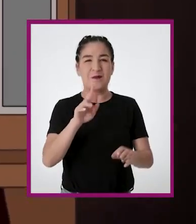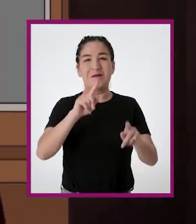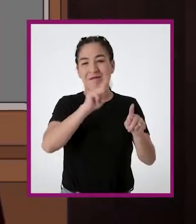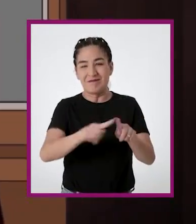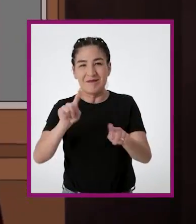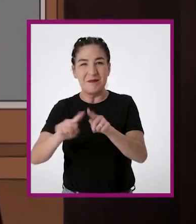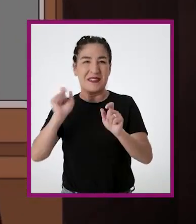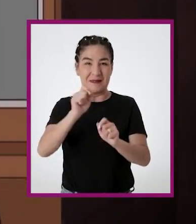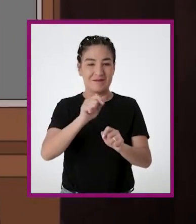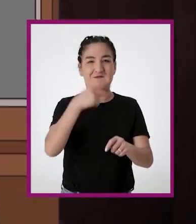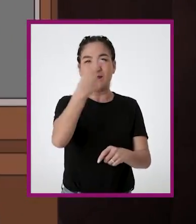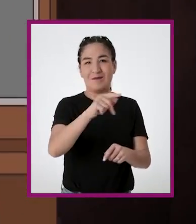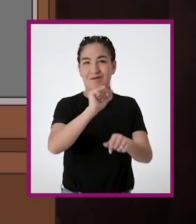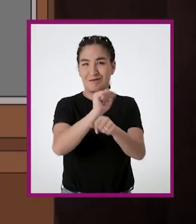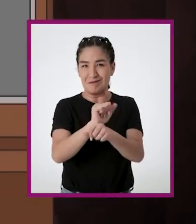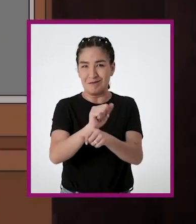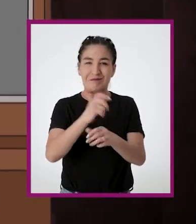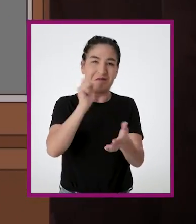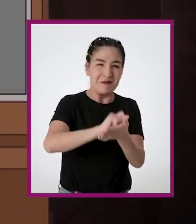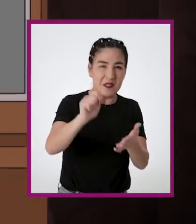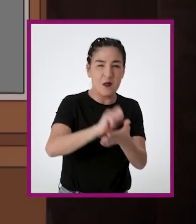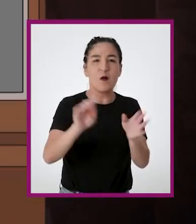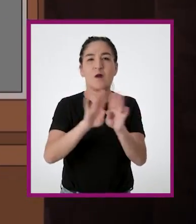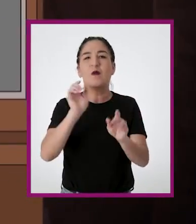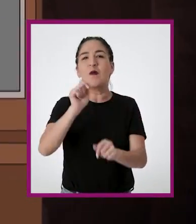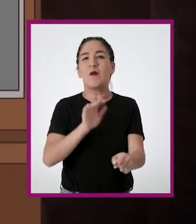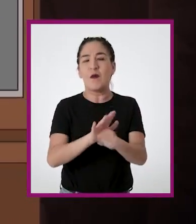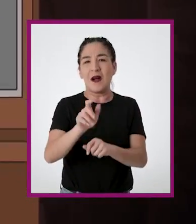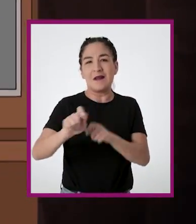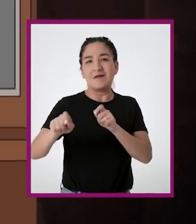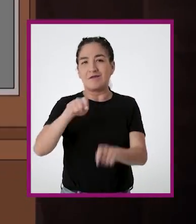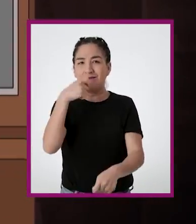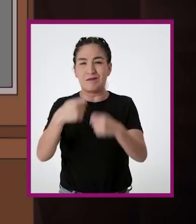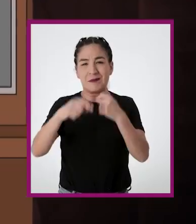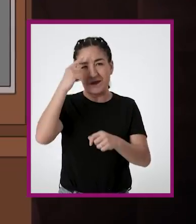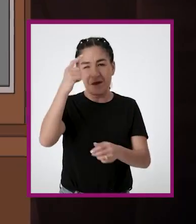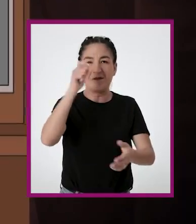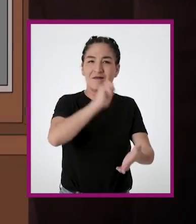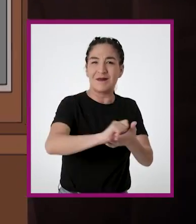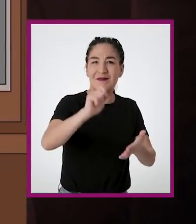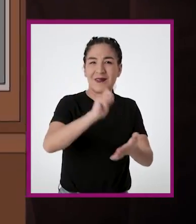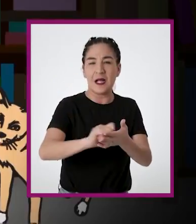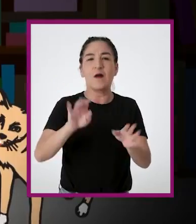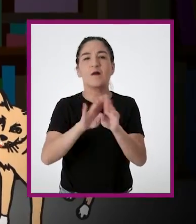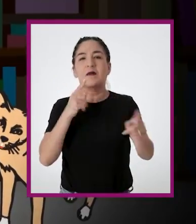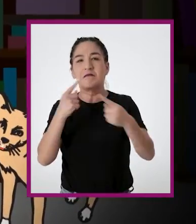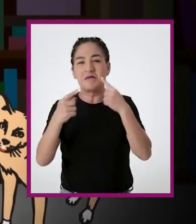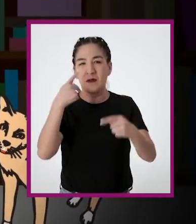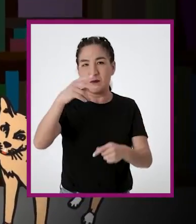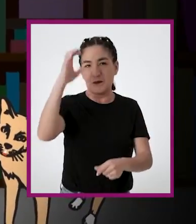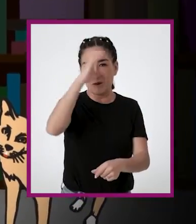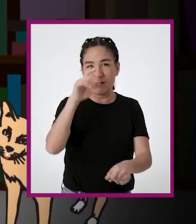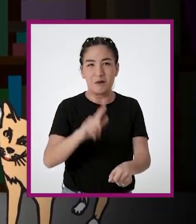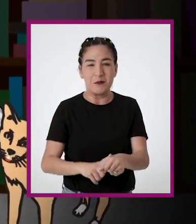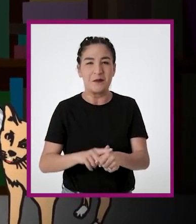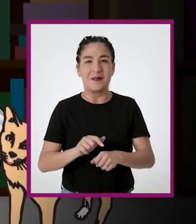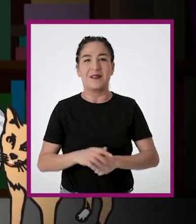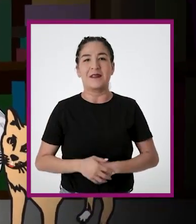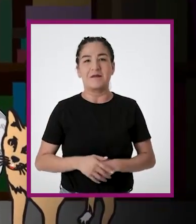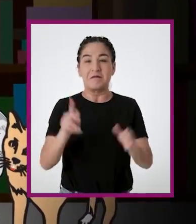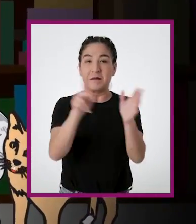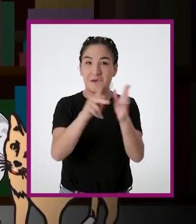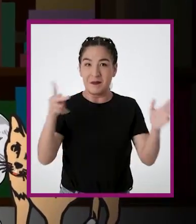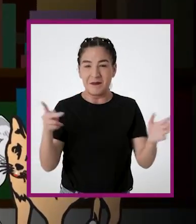Como el personaje multifacético que fue, también desarrolló sus habilidades de ensayista, crítico cultural,